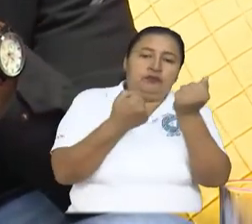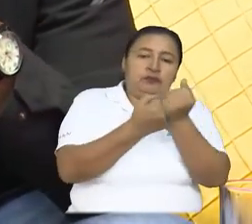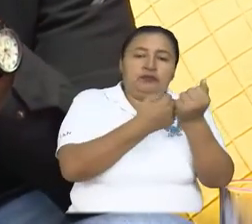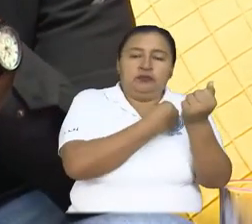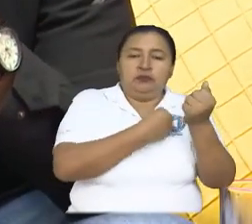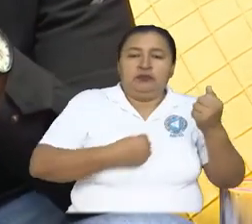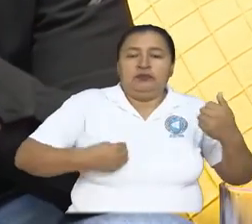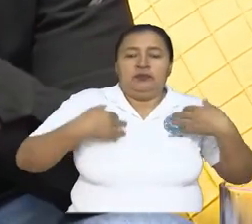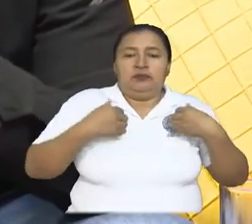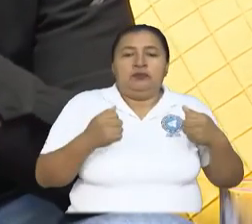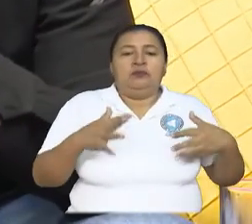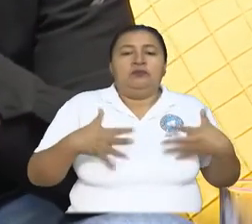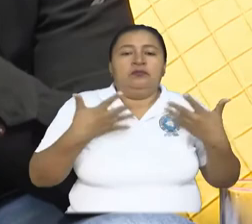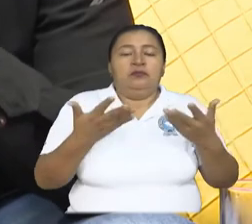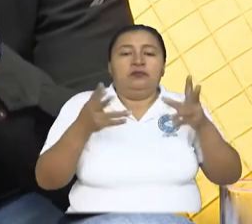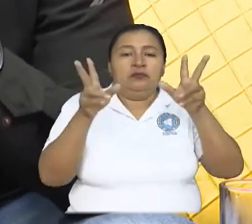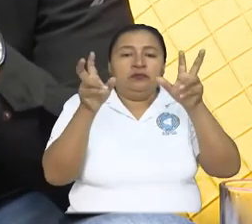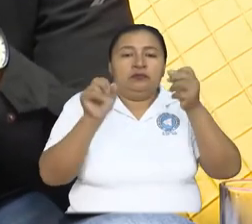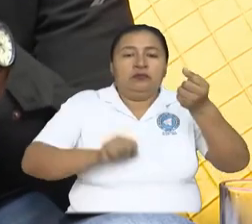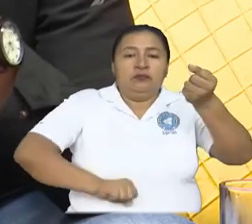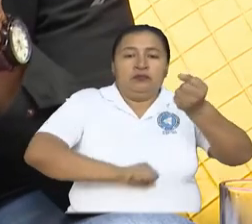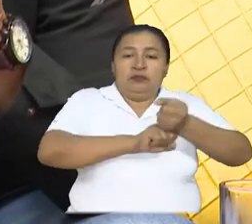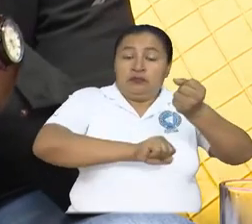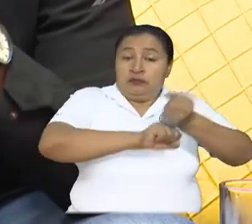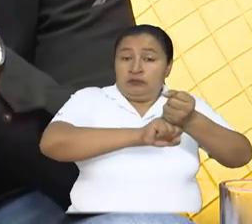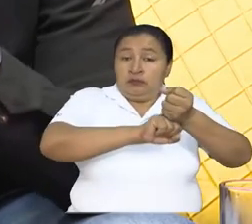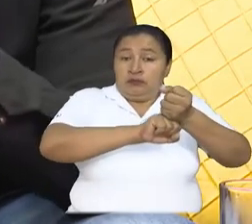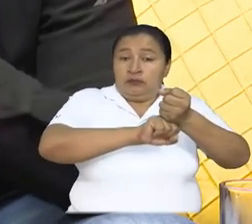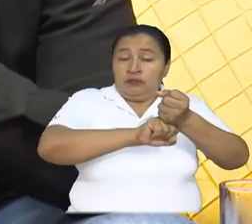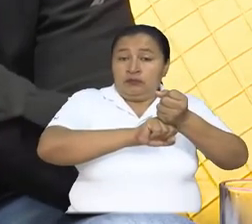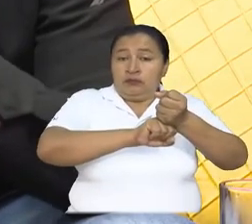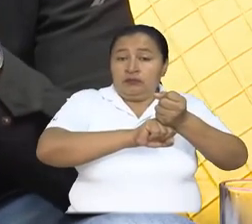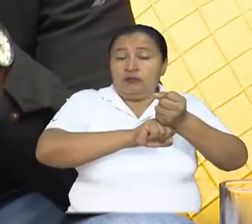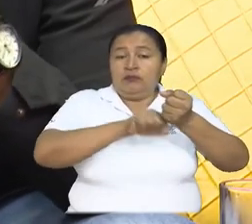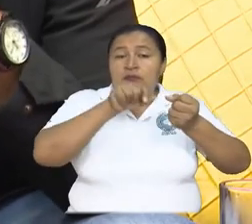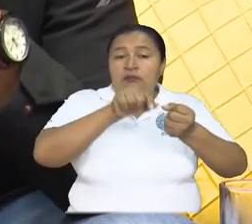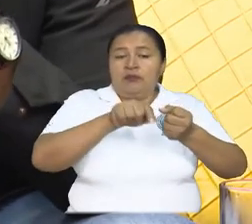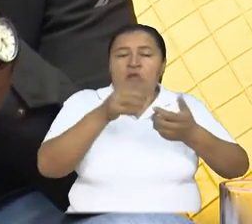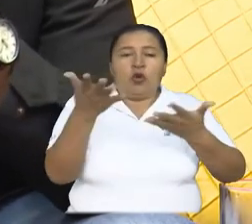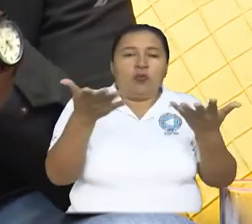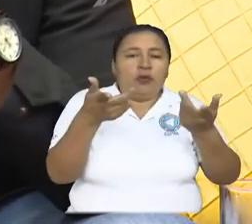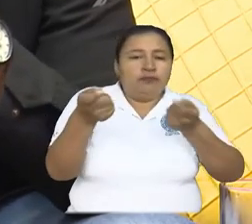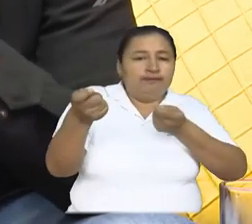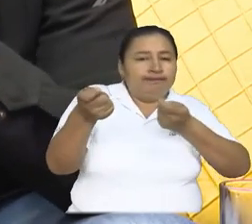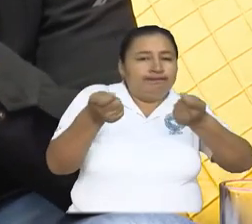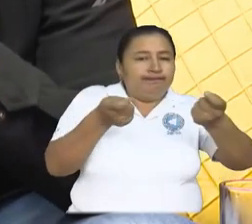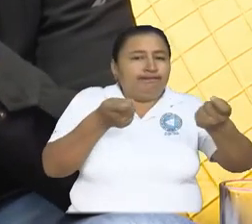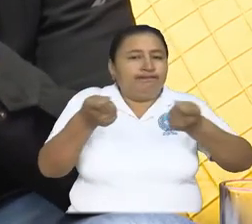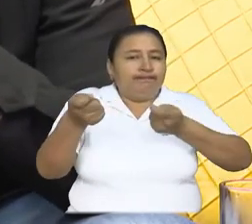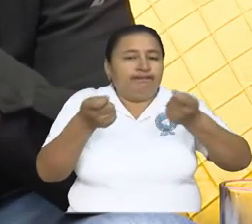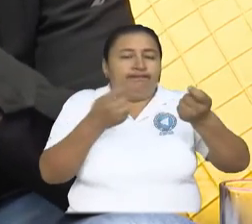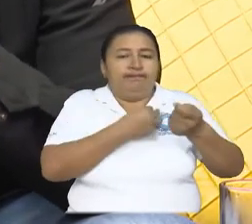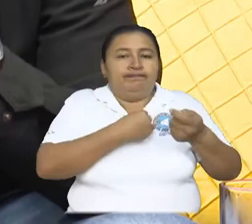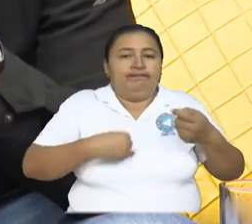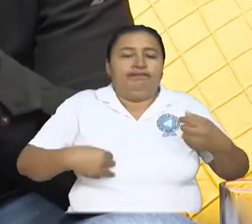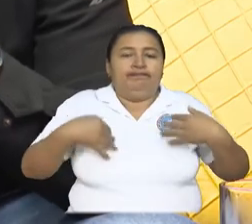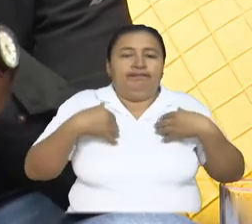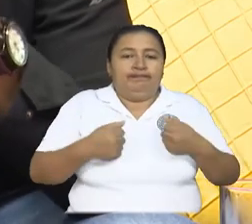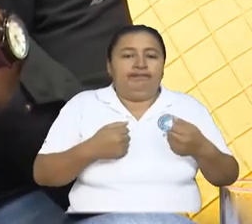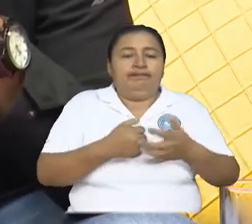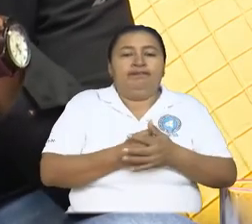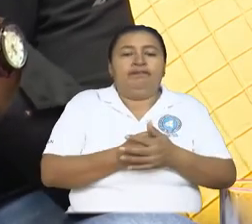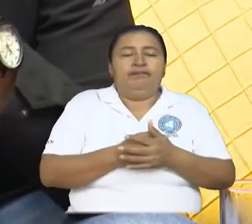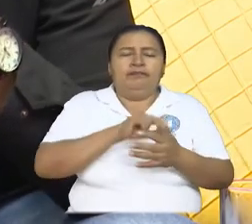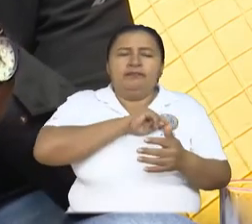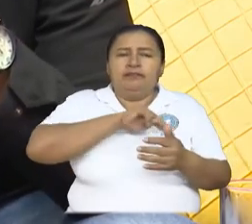de salud para el tema a fortalecer la entidad regulador reguladora del ministerio de salud nosotros